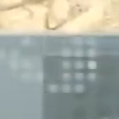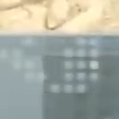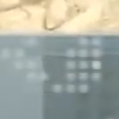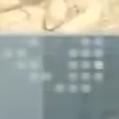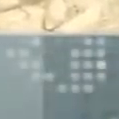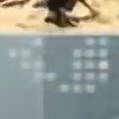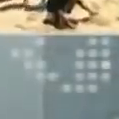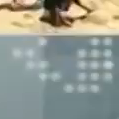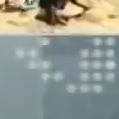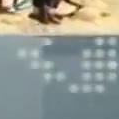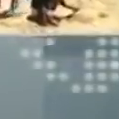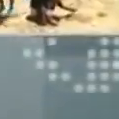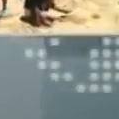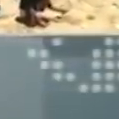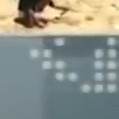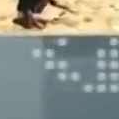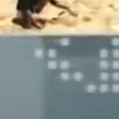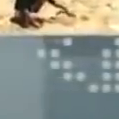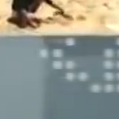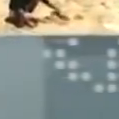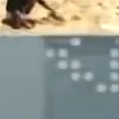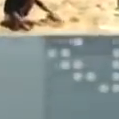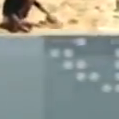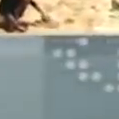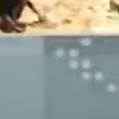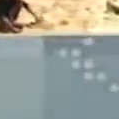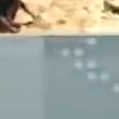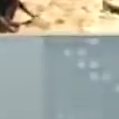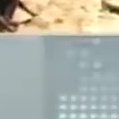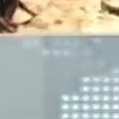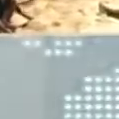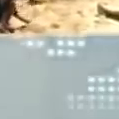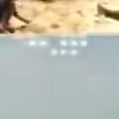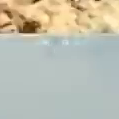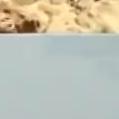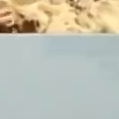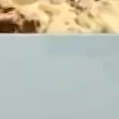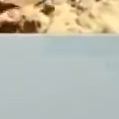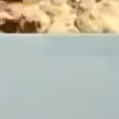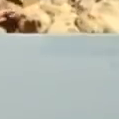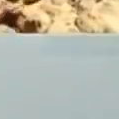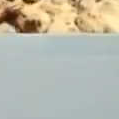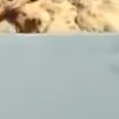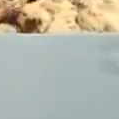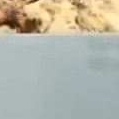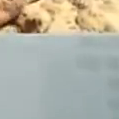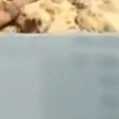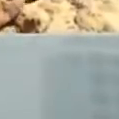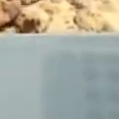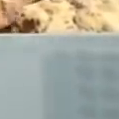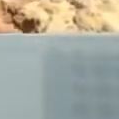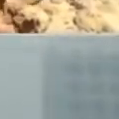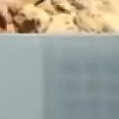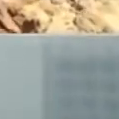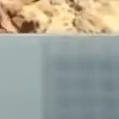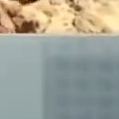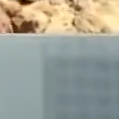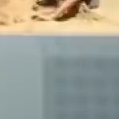ocupaciones superiores al 80%. La participación a través de la Mesa de Vivir Bien